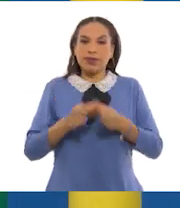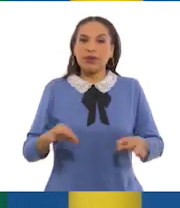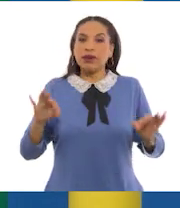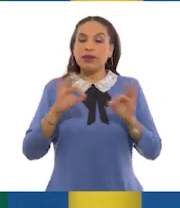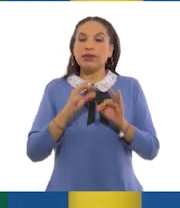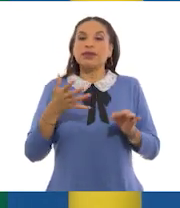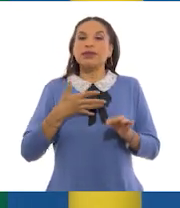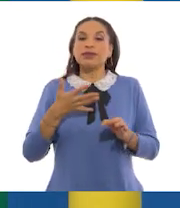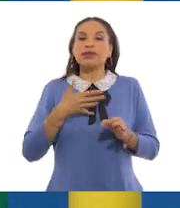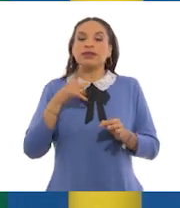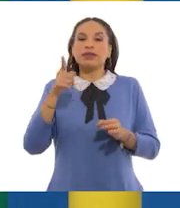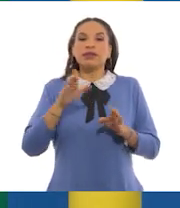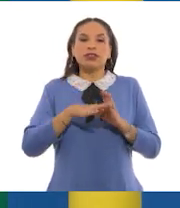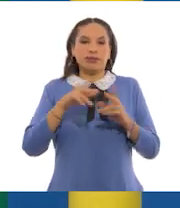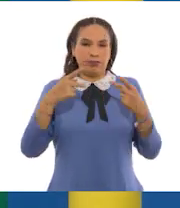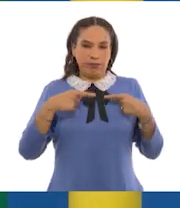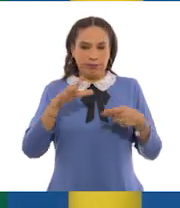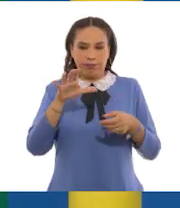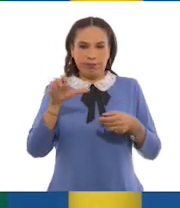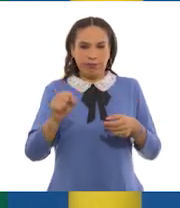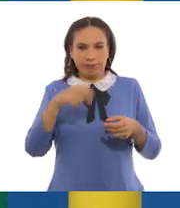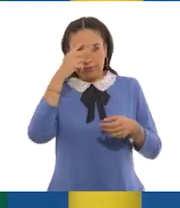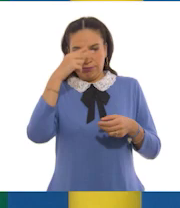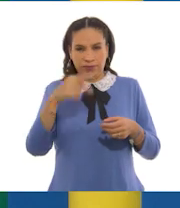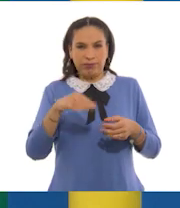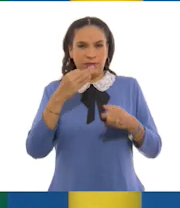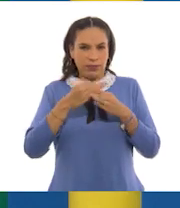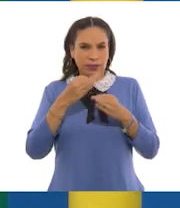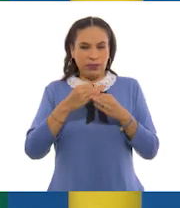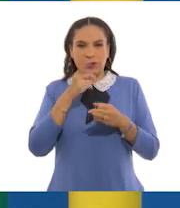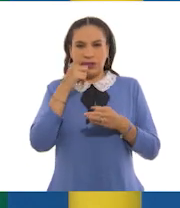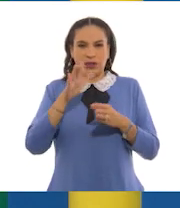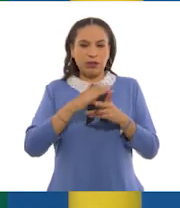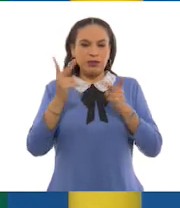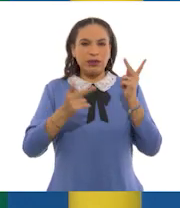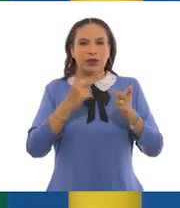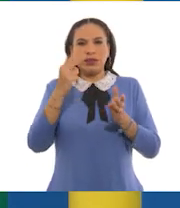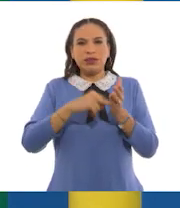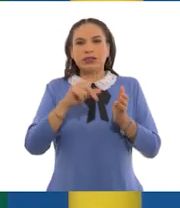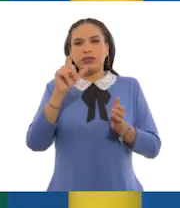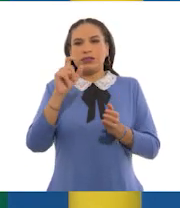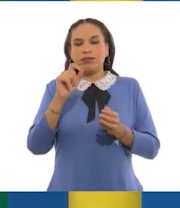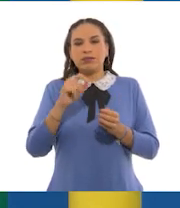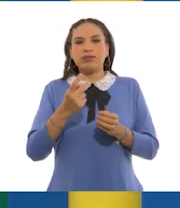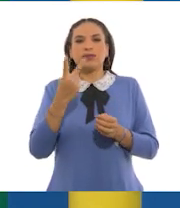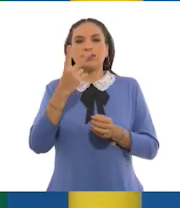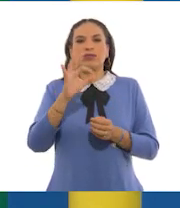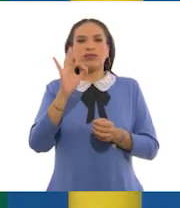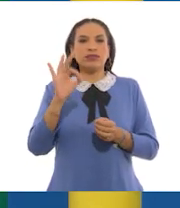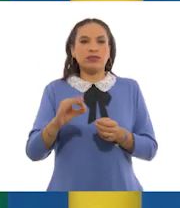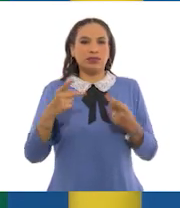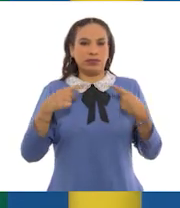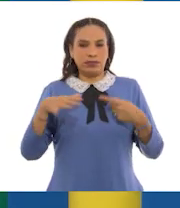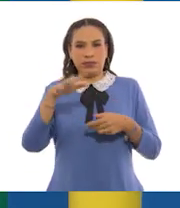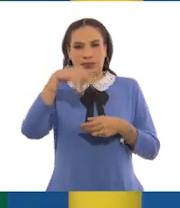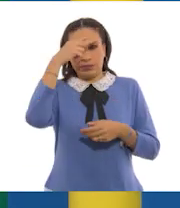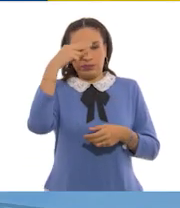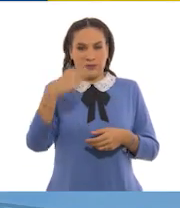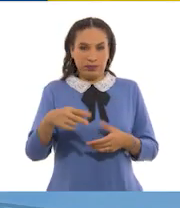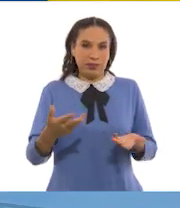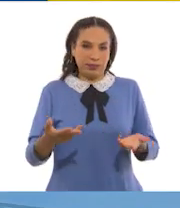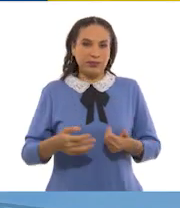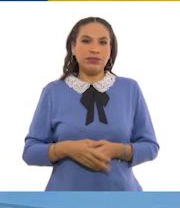importancia que tienen los afromexicanos. Actualmente, según el censo del 2020, son el 2% de la población mexicana,